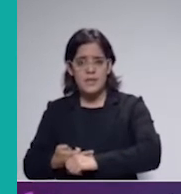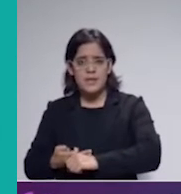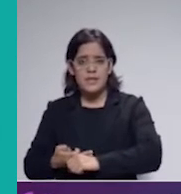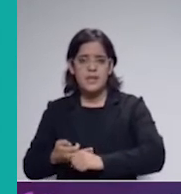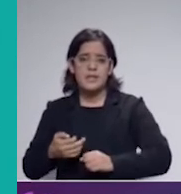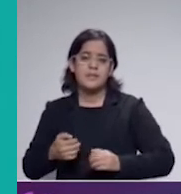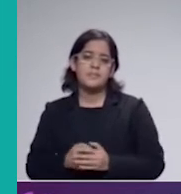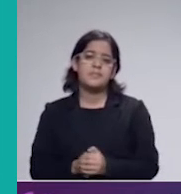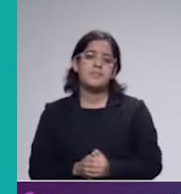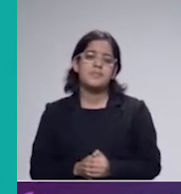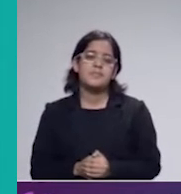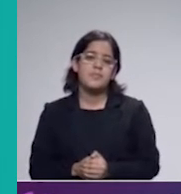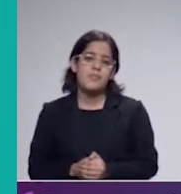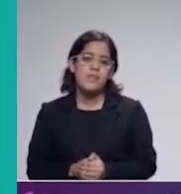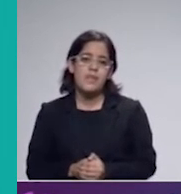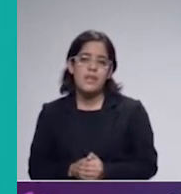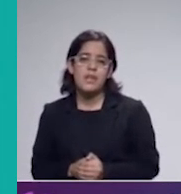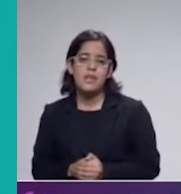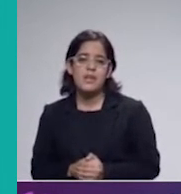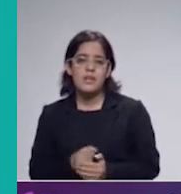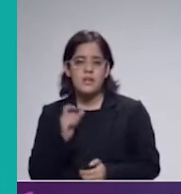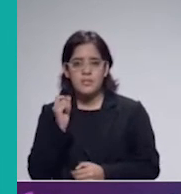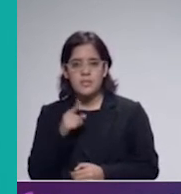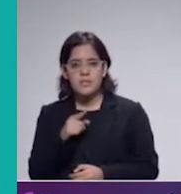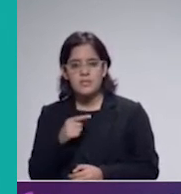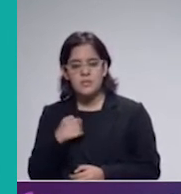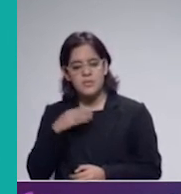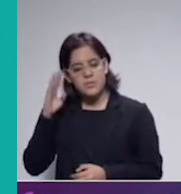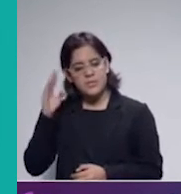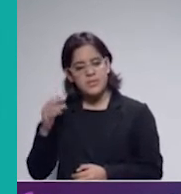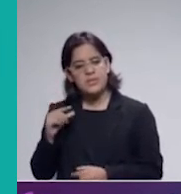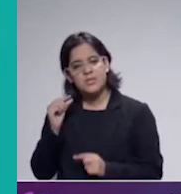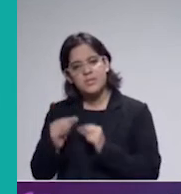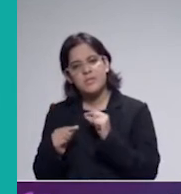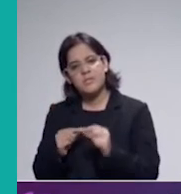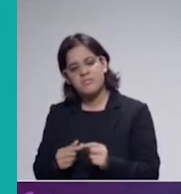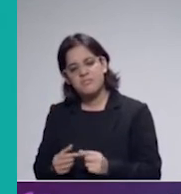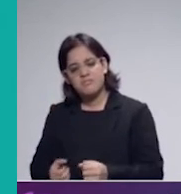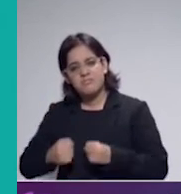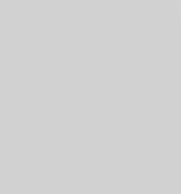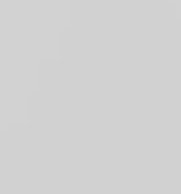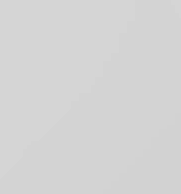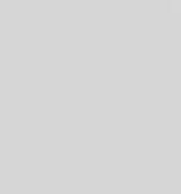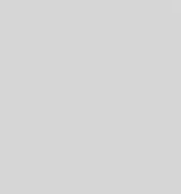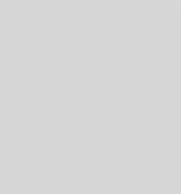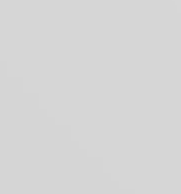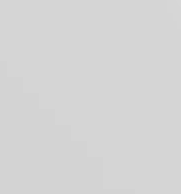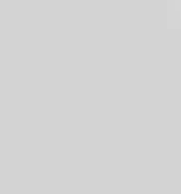ley, pero que, digamos, hemos, creo que hecho muy sólida y muy consistente.